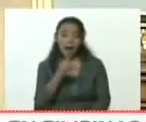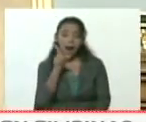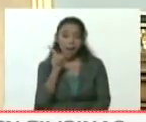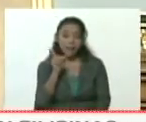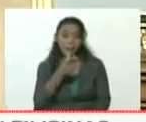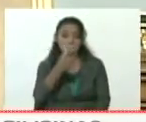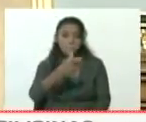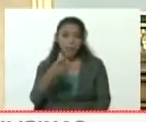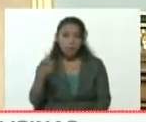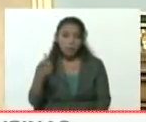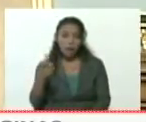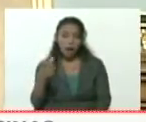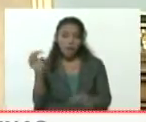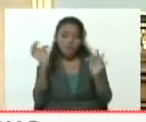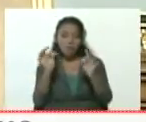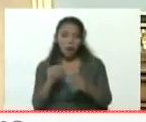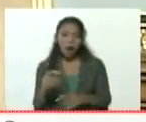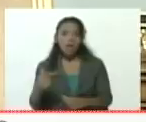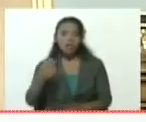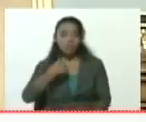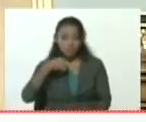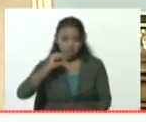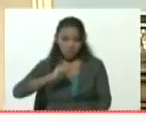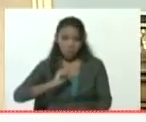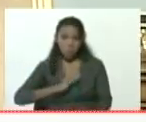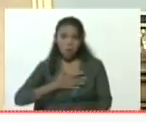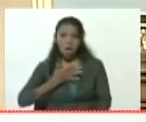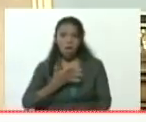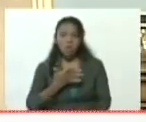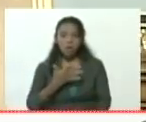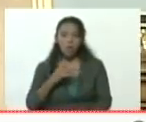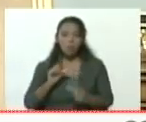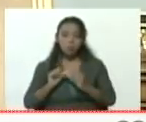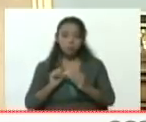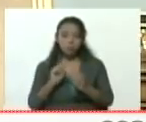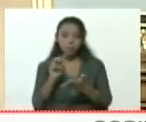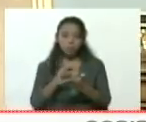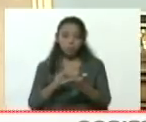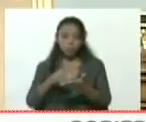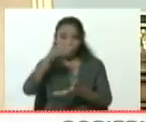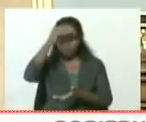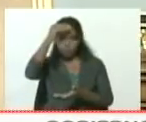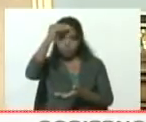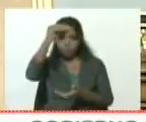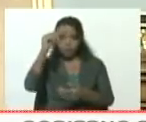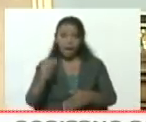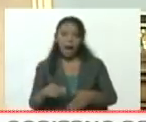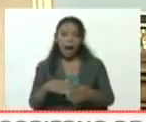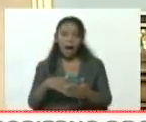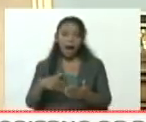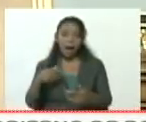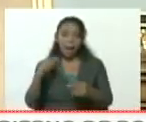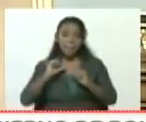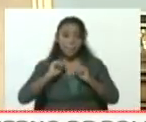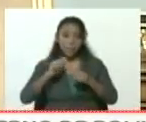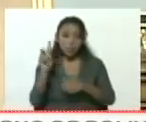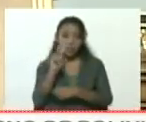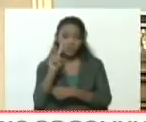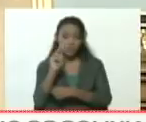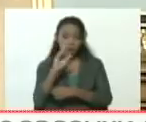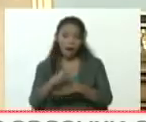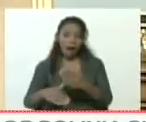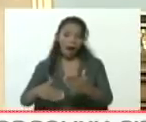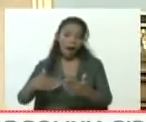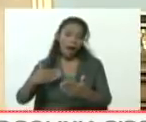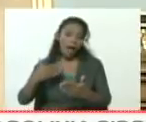el método Yo Sí Puedo, y que ese método caminó por la América Latina y llegó hasta Bolivia, con esos voluntarios